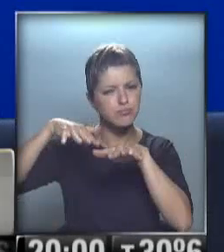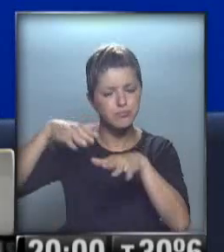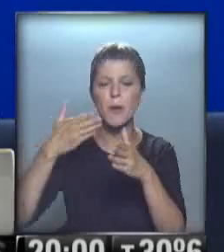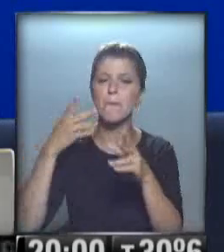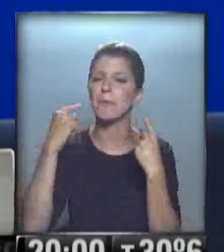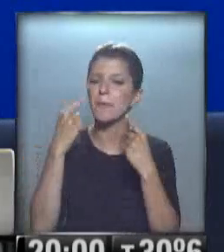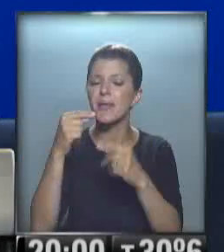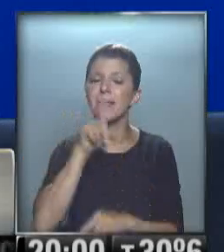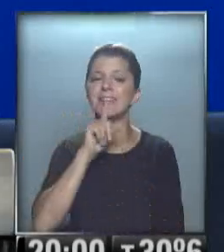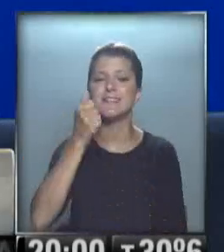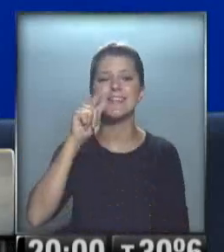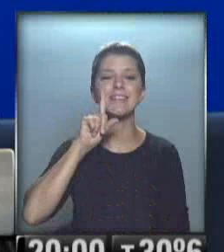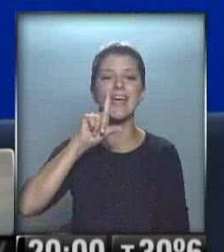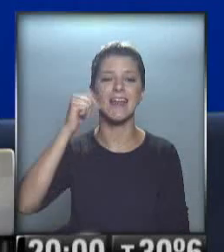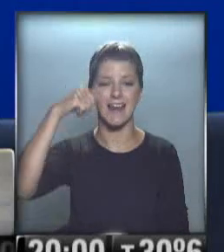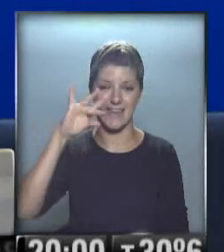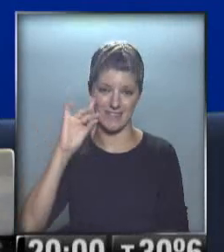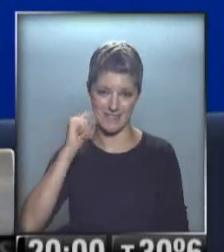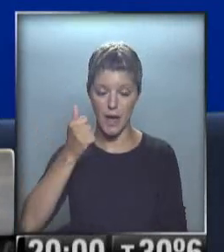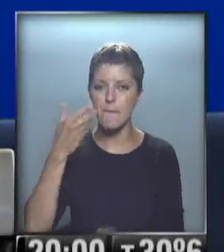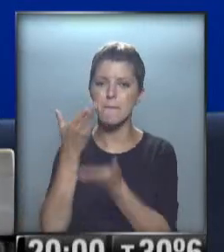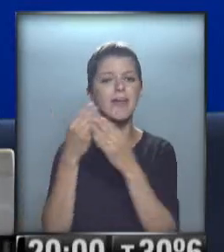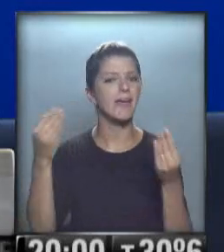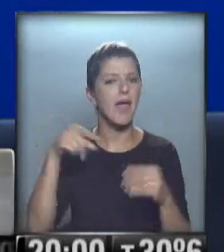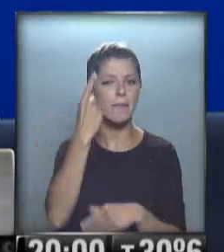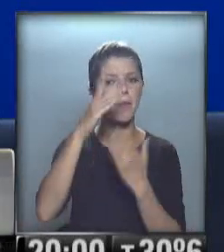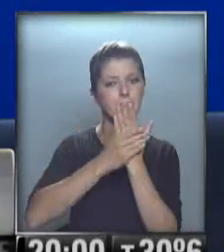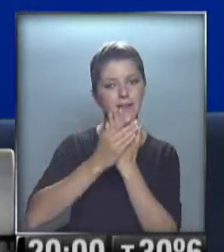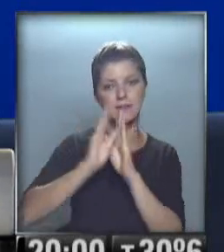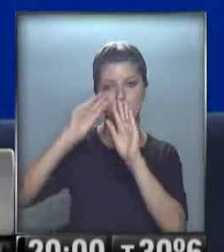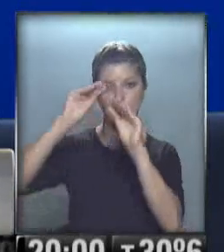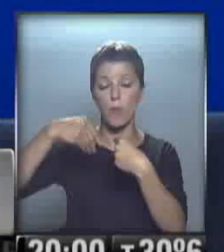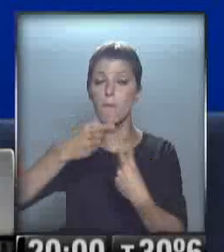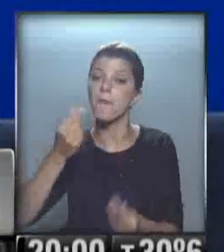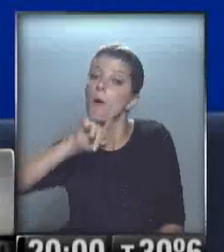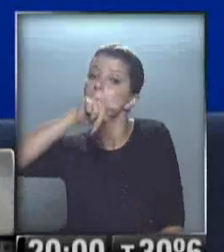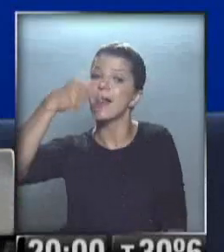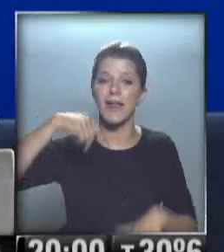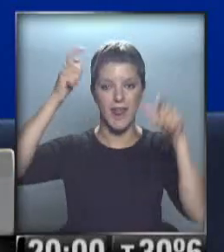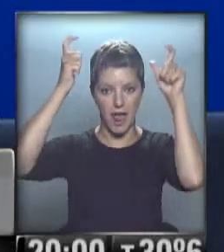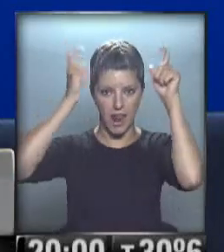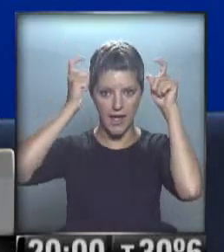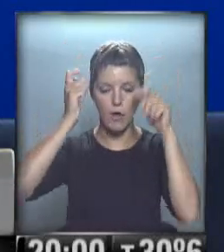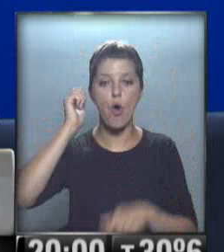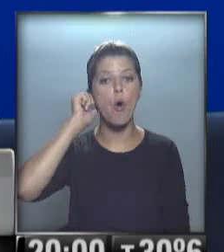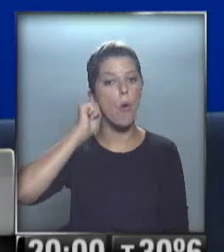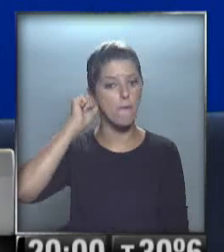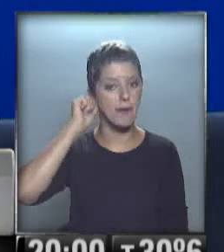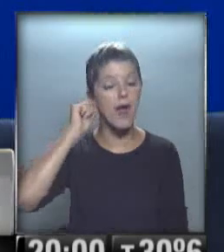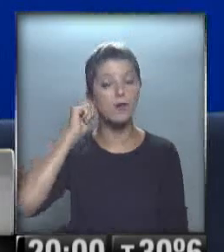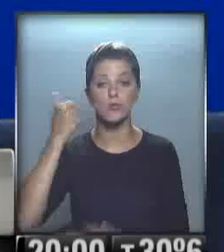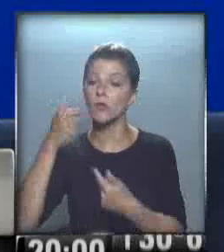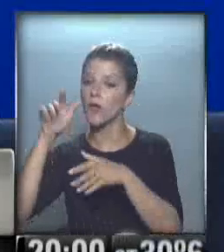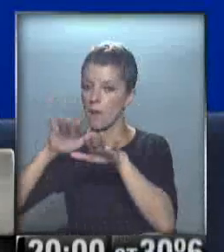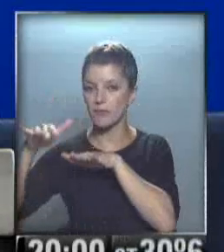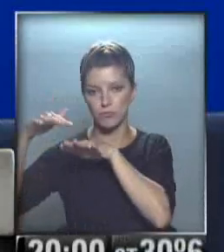la dimisión de la primer ministra. Pero mañana es el cumpleaños del rey. Como es una monarquía constitucional, los manifestantes